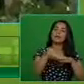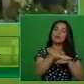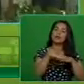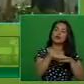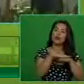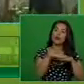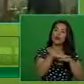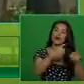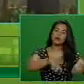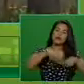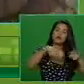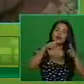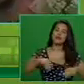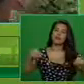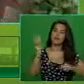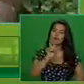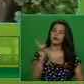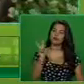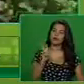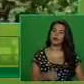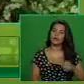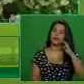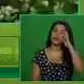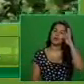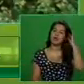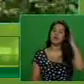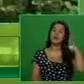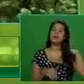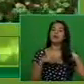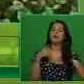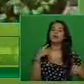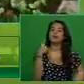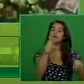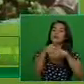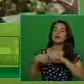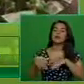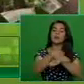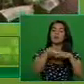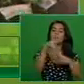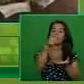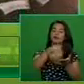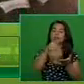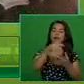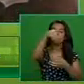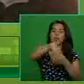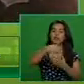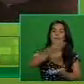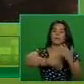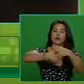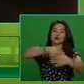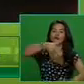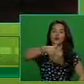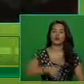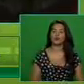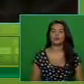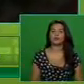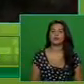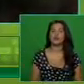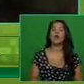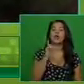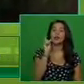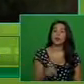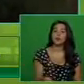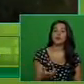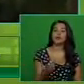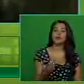del ministro de Agricultura y Tierra de Venezuela y representantes de los diferentes ministerios que hacen bien el Mercosur. Igualmente continuaremos